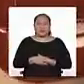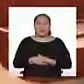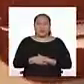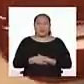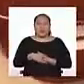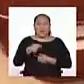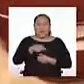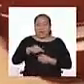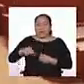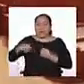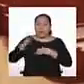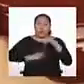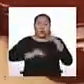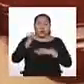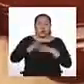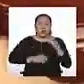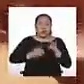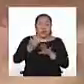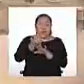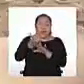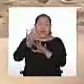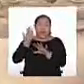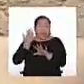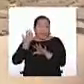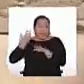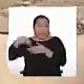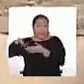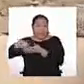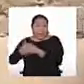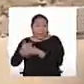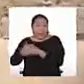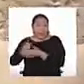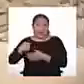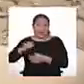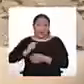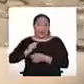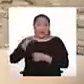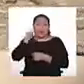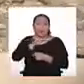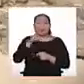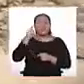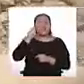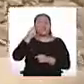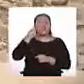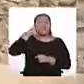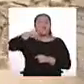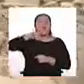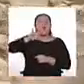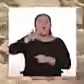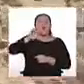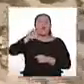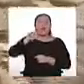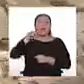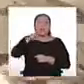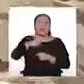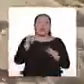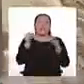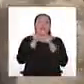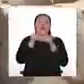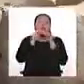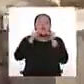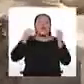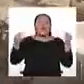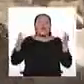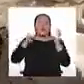Las construcciones prehispánicas son conocidas en la actualidad como huacas. La palabra huaca es de origen quechua y